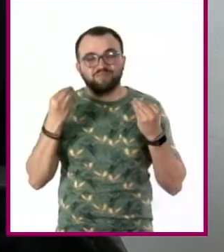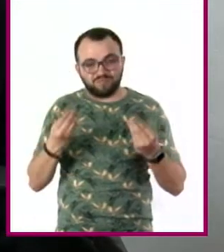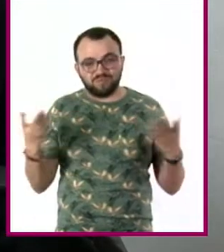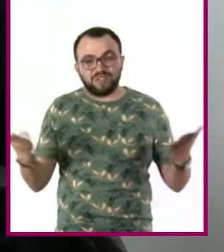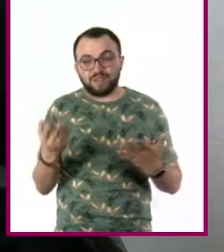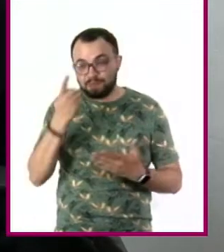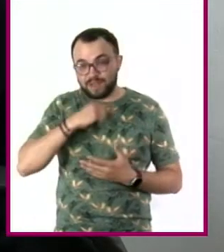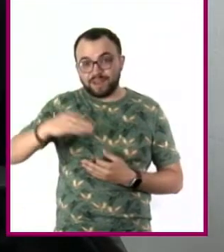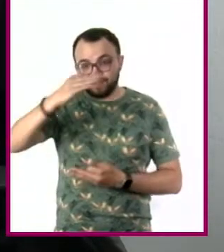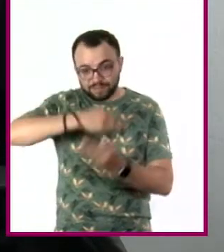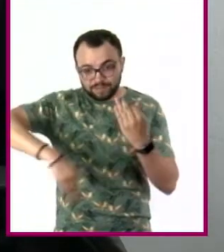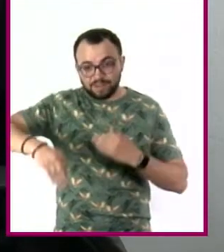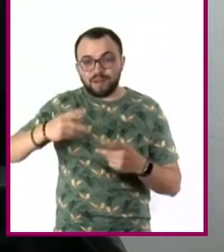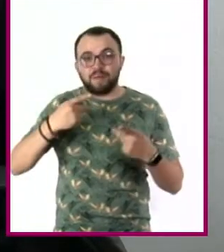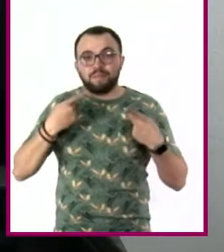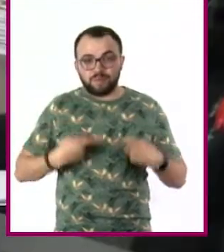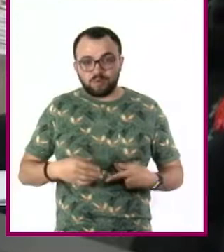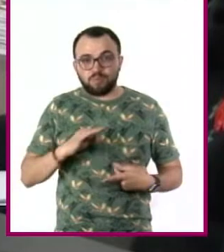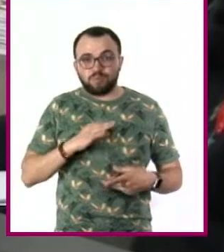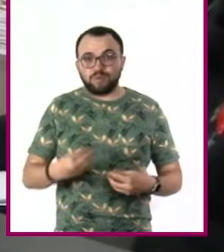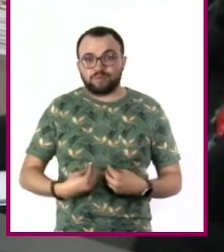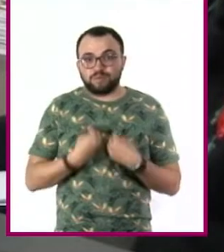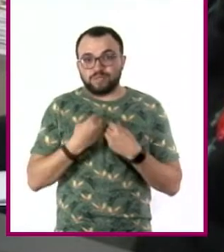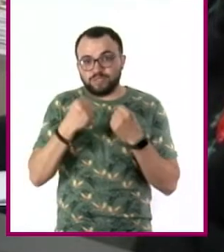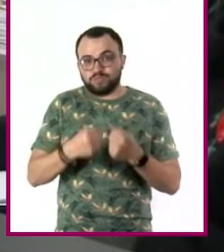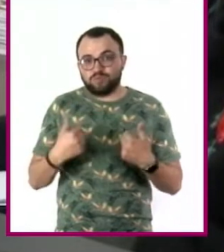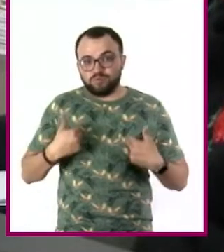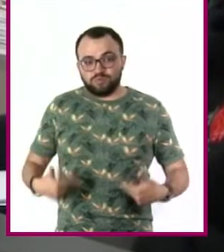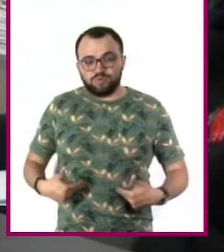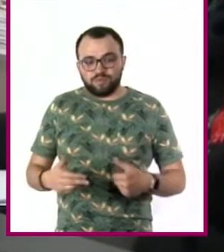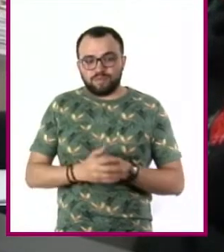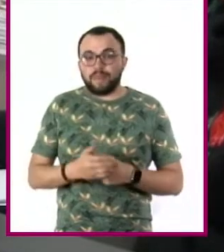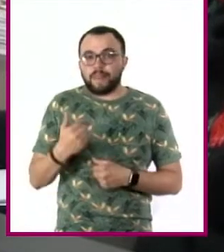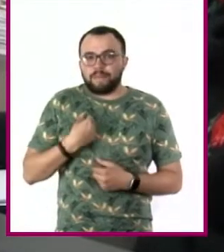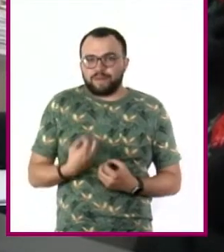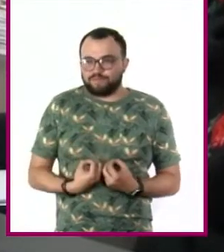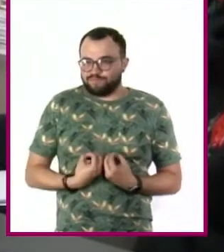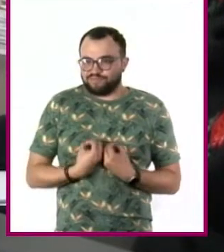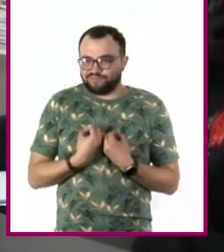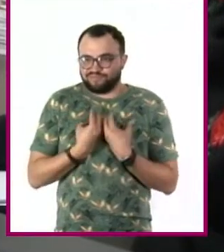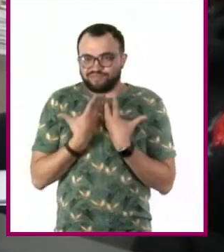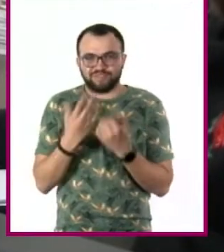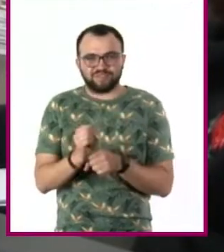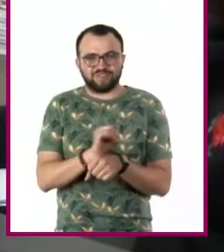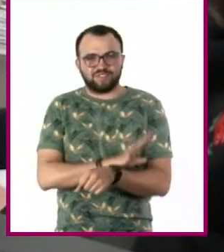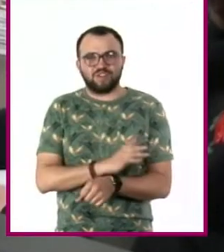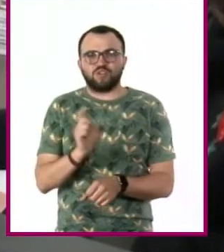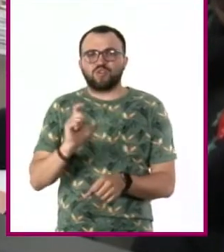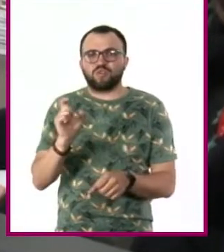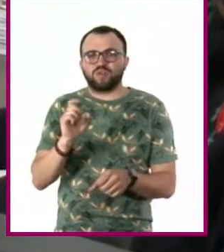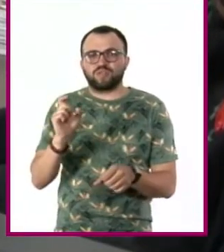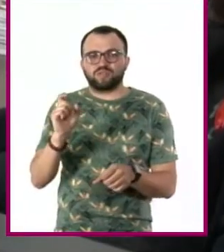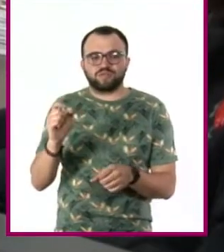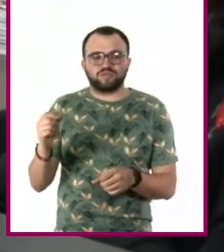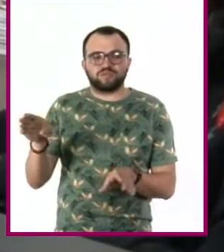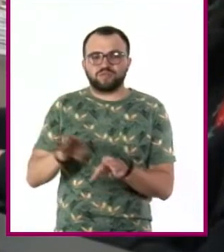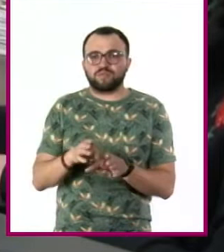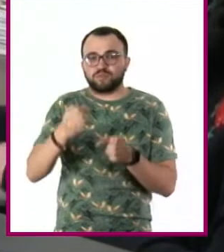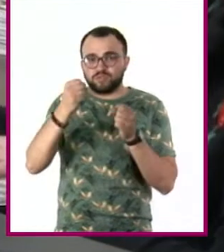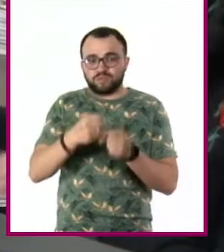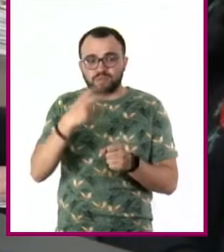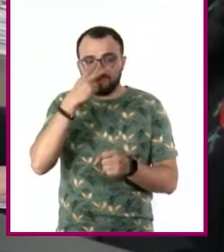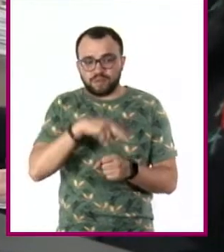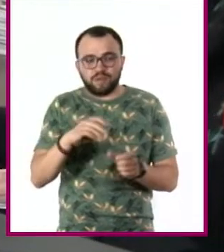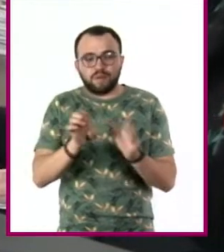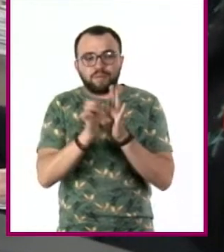personas podamos vivir con seguridad humana. Lo que me sube el ánimo es que ante una serie de amenazas actuales a la seguridad de los mexicanos,